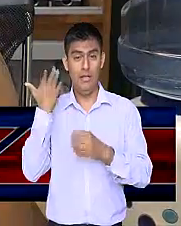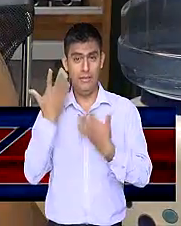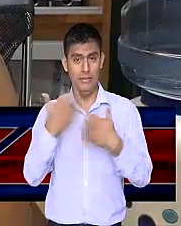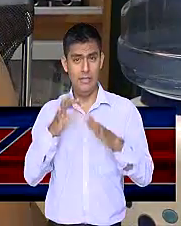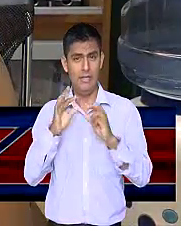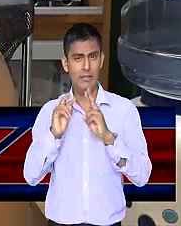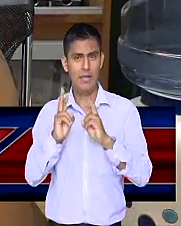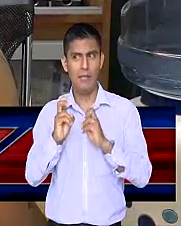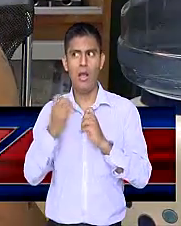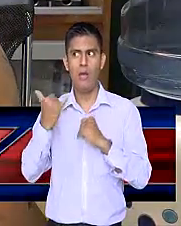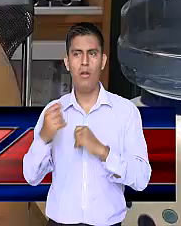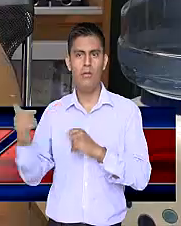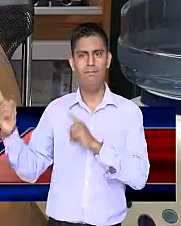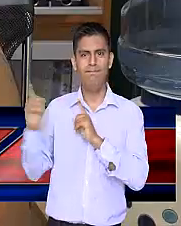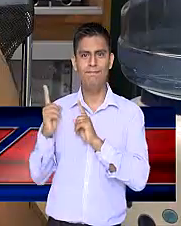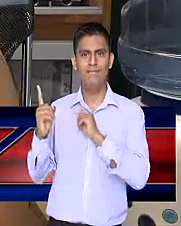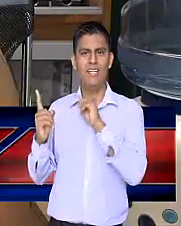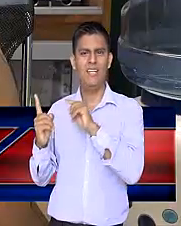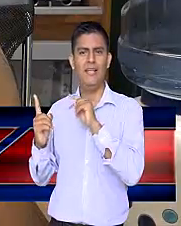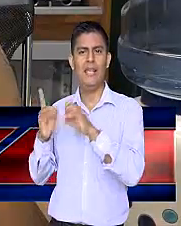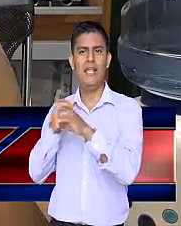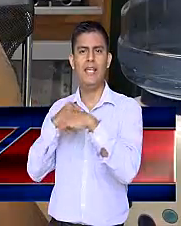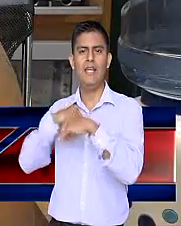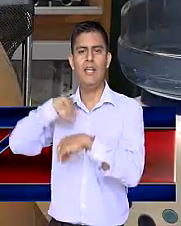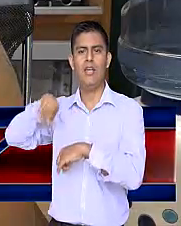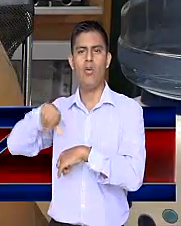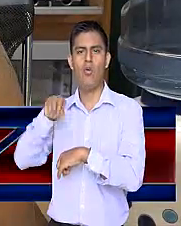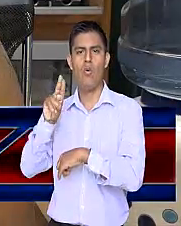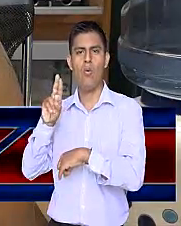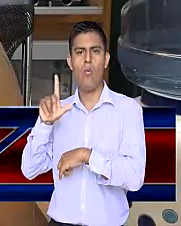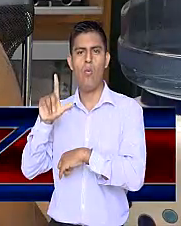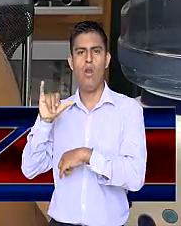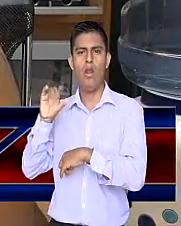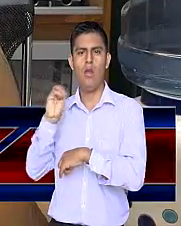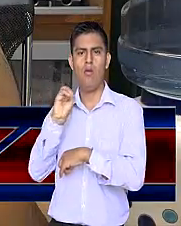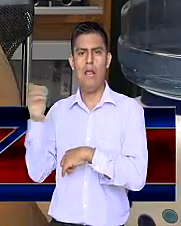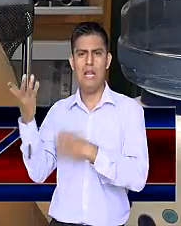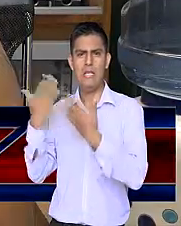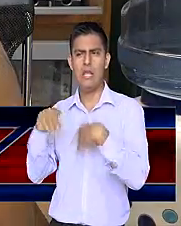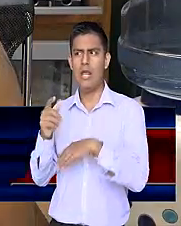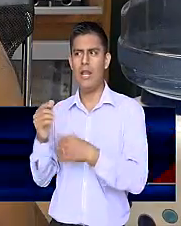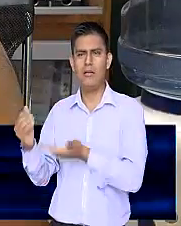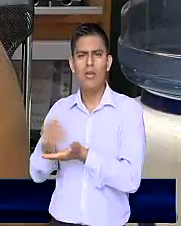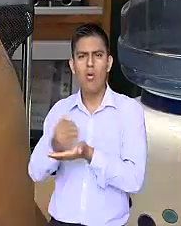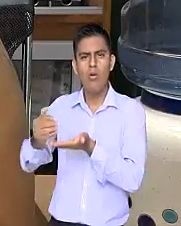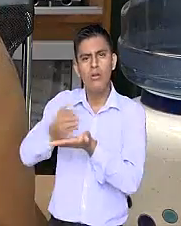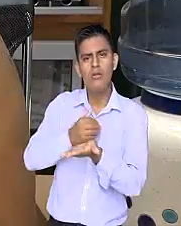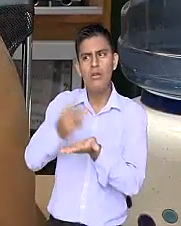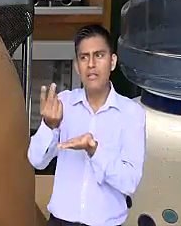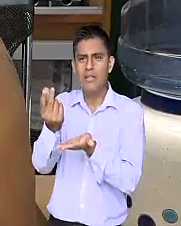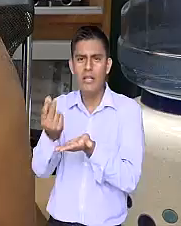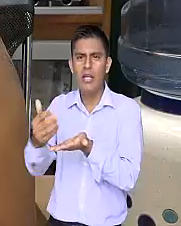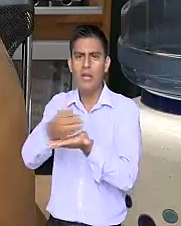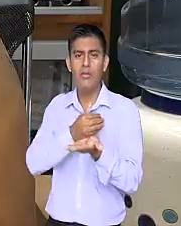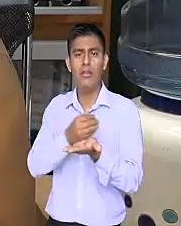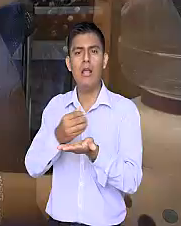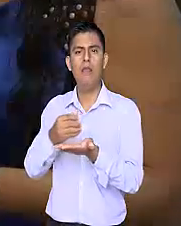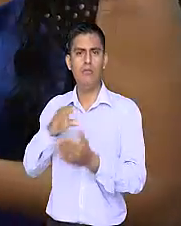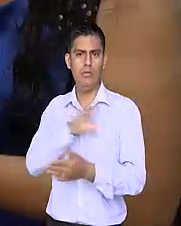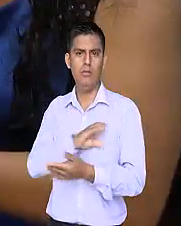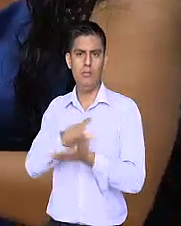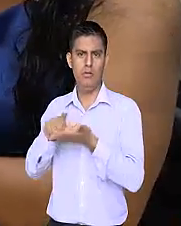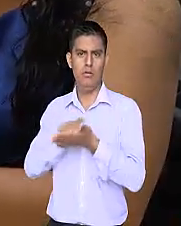parte inicial, en esta ocasión nos encontramos con el ingeniero Julio Granda, él es tesorero del municipio de Lago